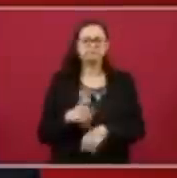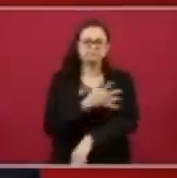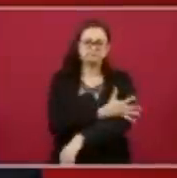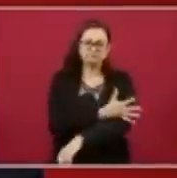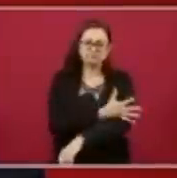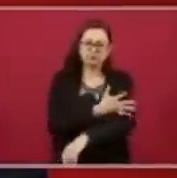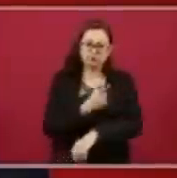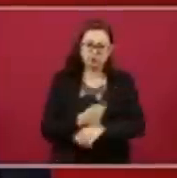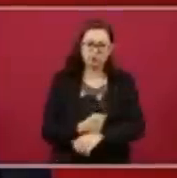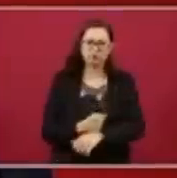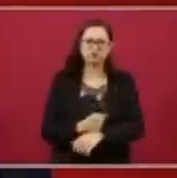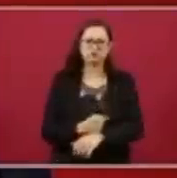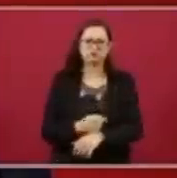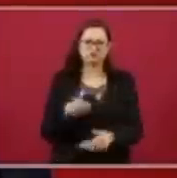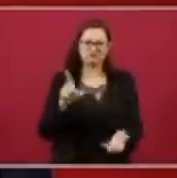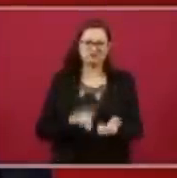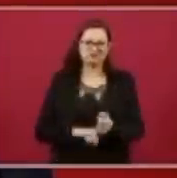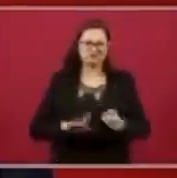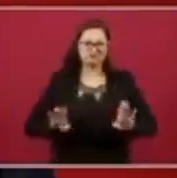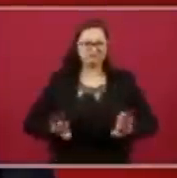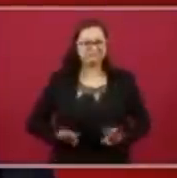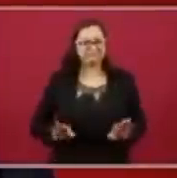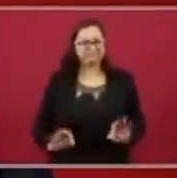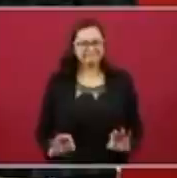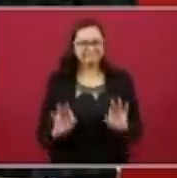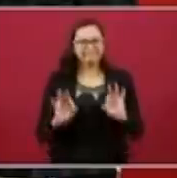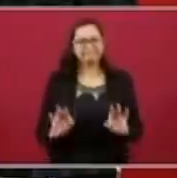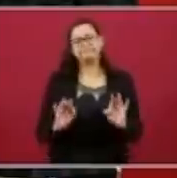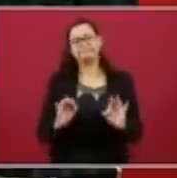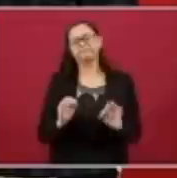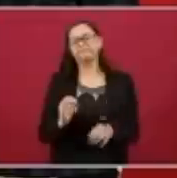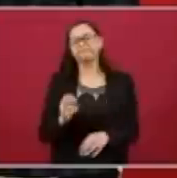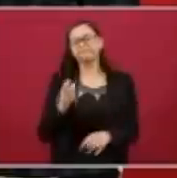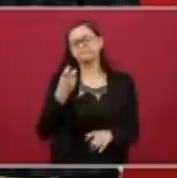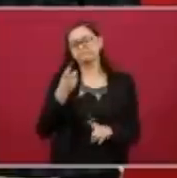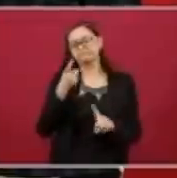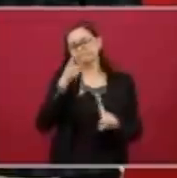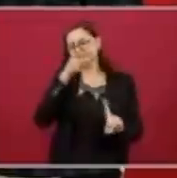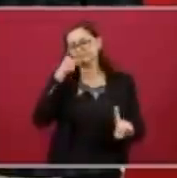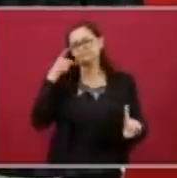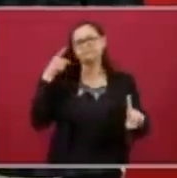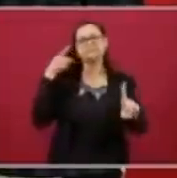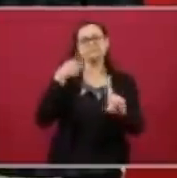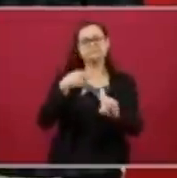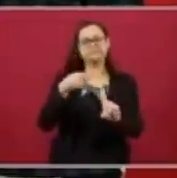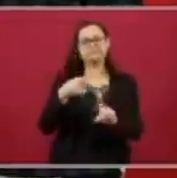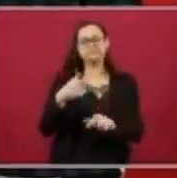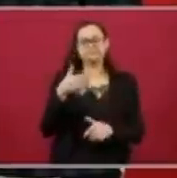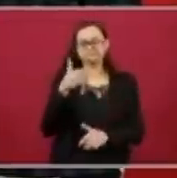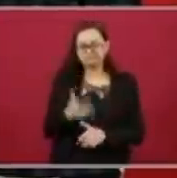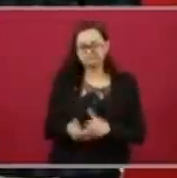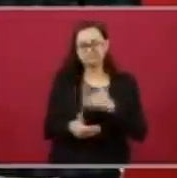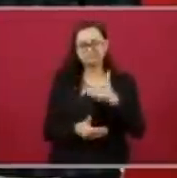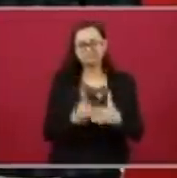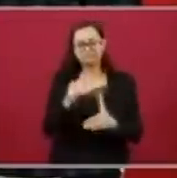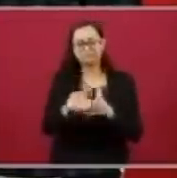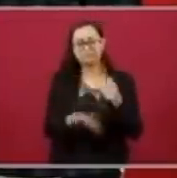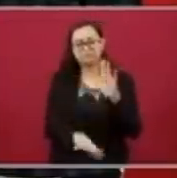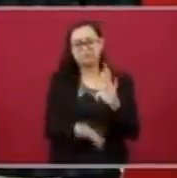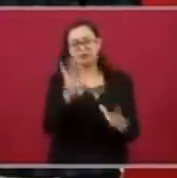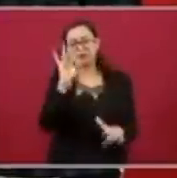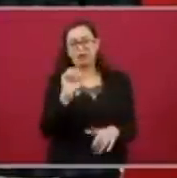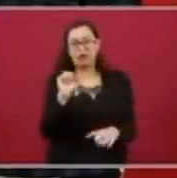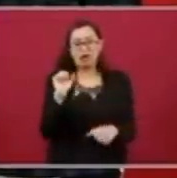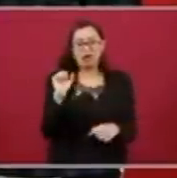honestos con principios. Ese es el propósito de todos estos procesos de selección. No hay